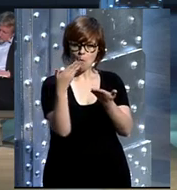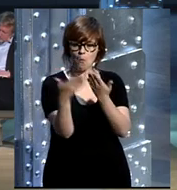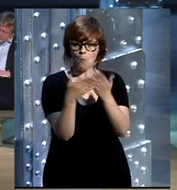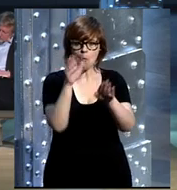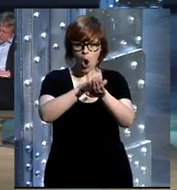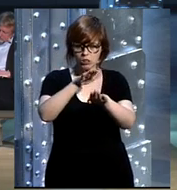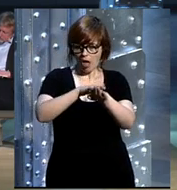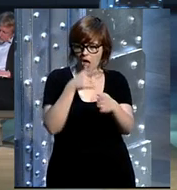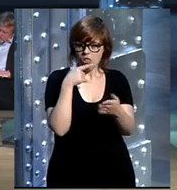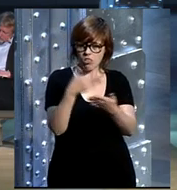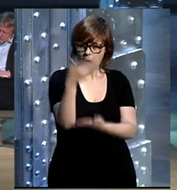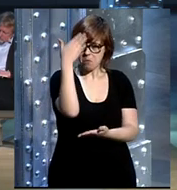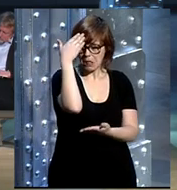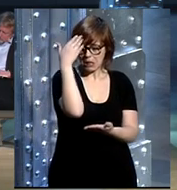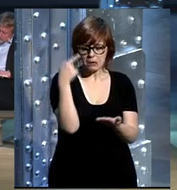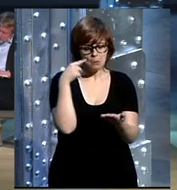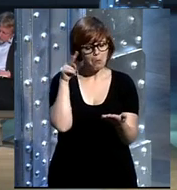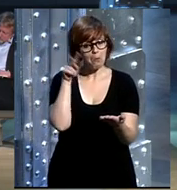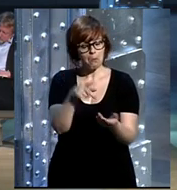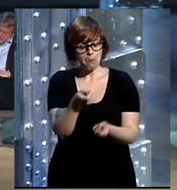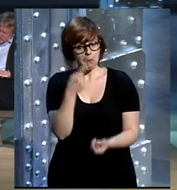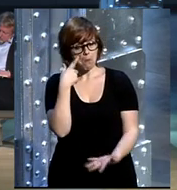me llamó la atención porque era una